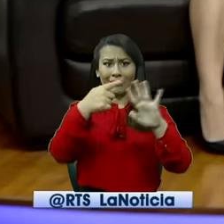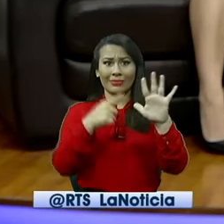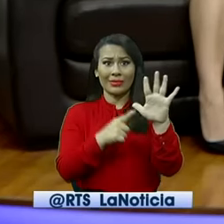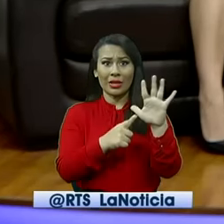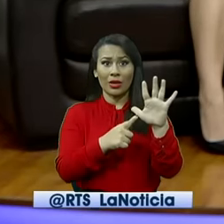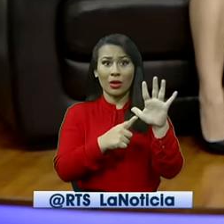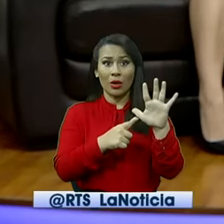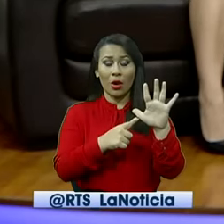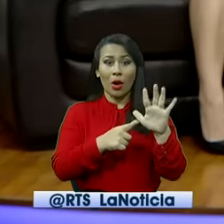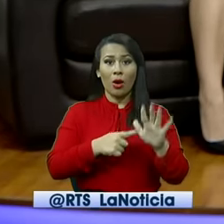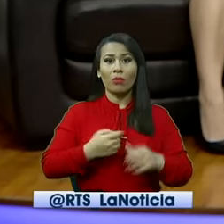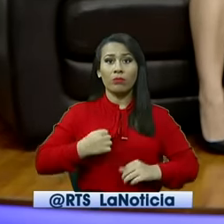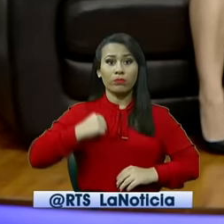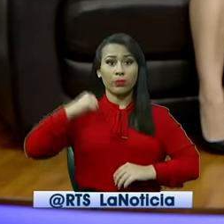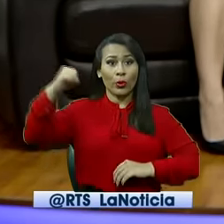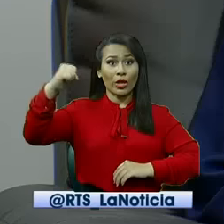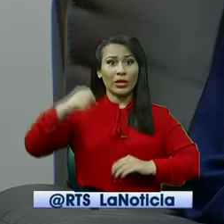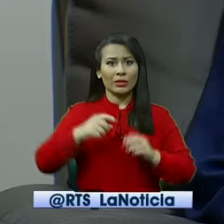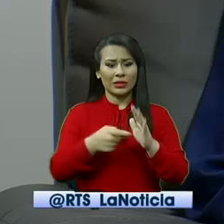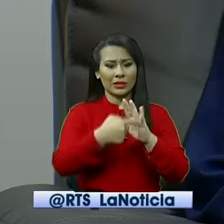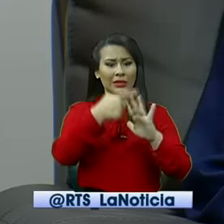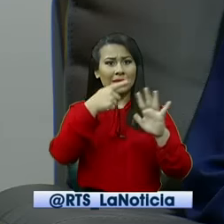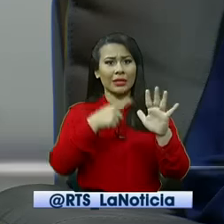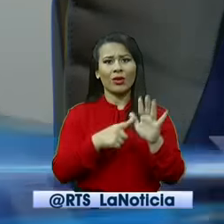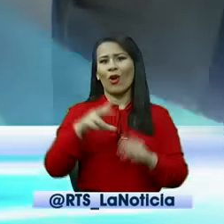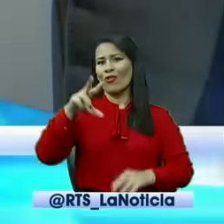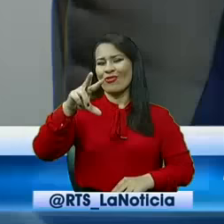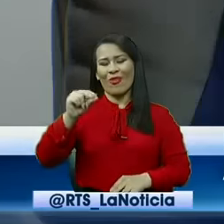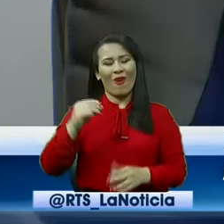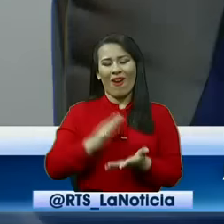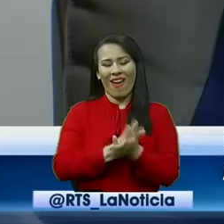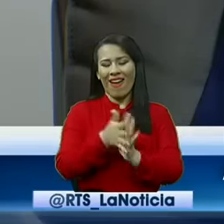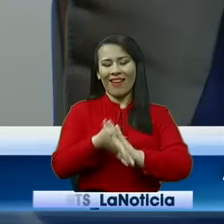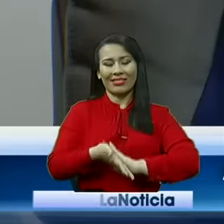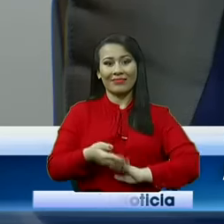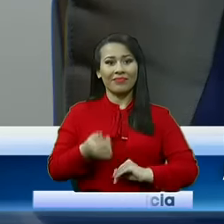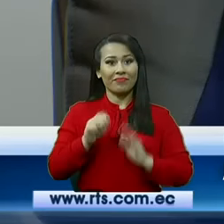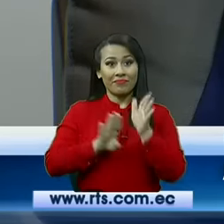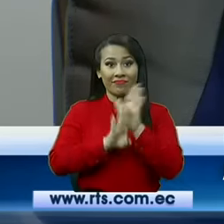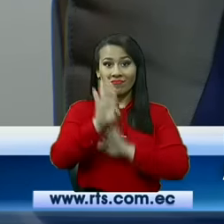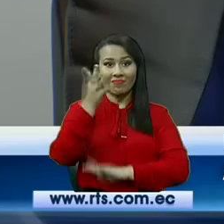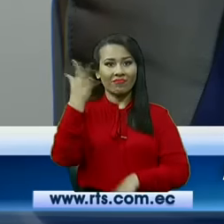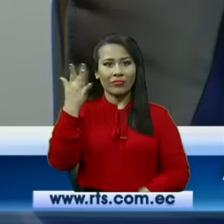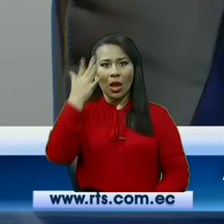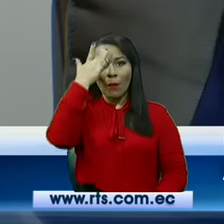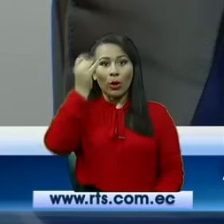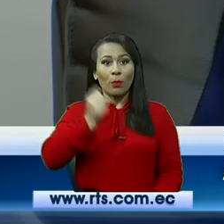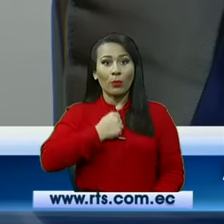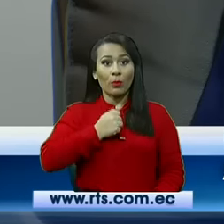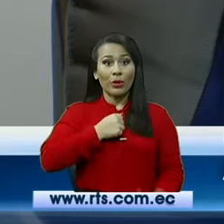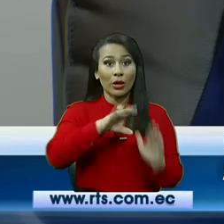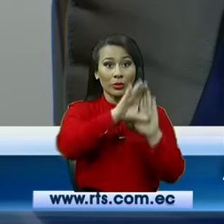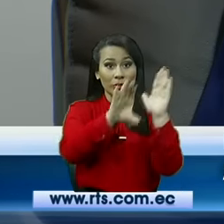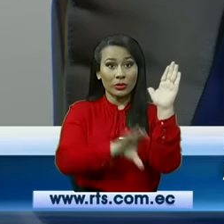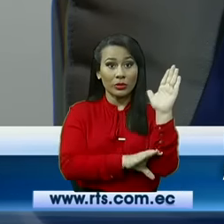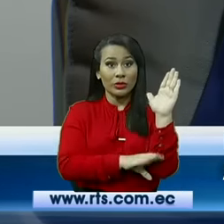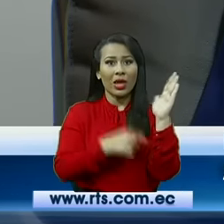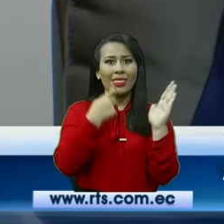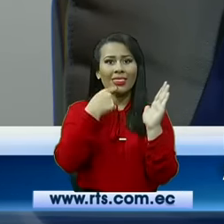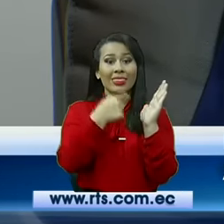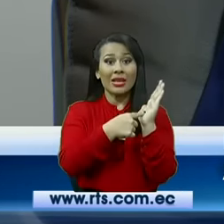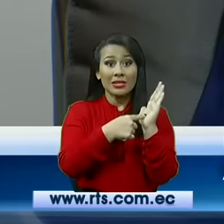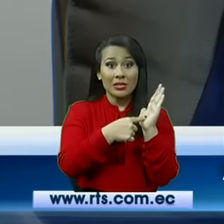y esto lamentablemente no ha funcionado porque la propia Constitución estableció un